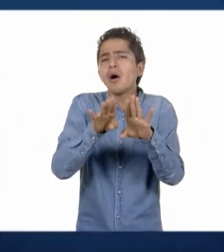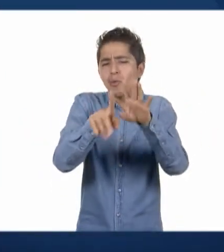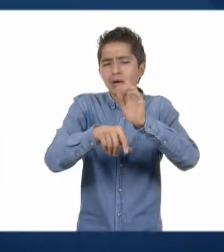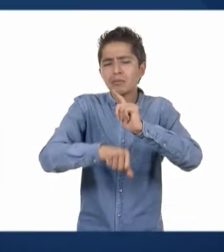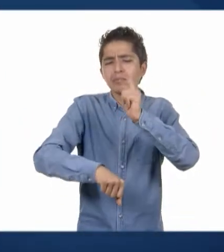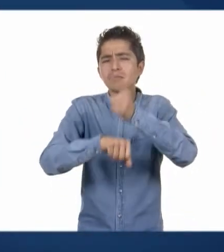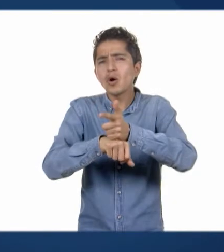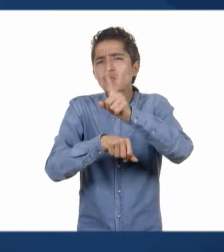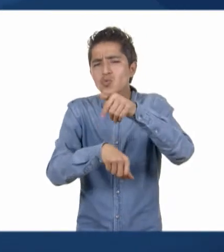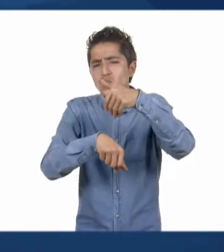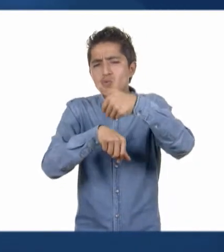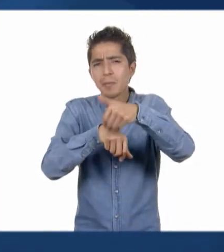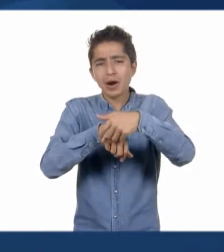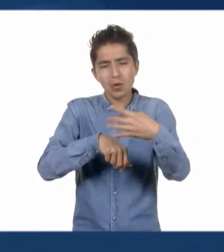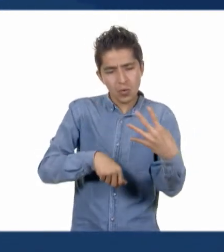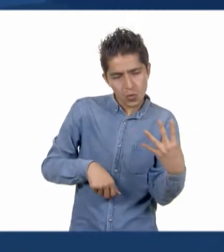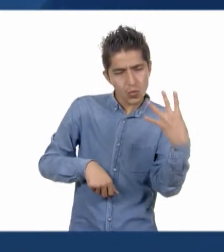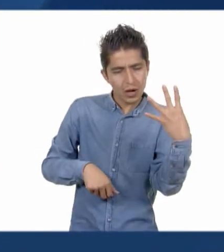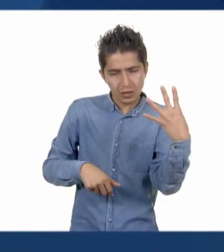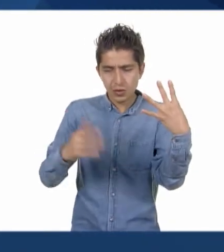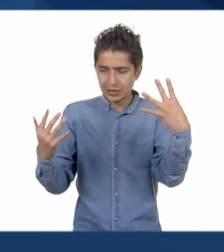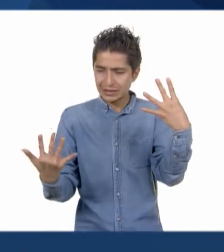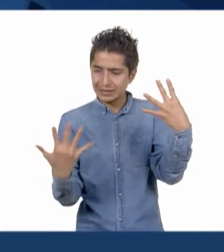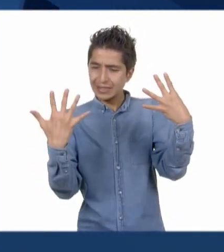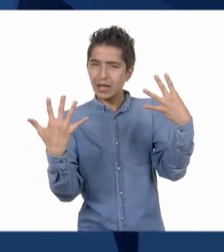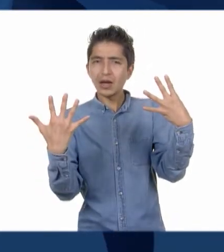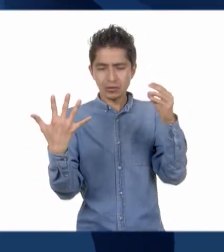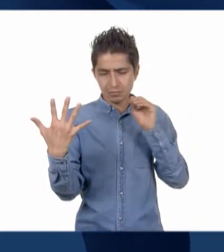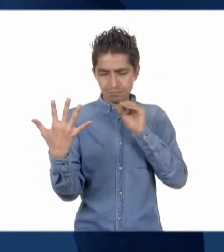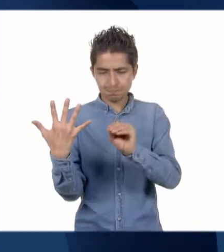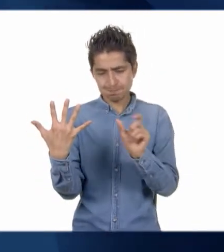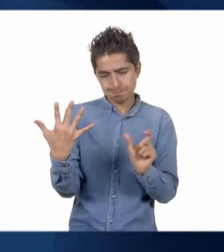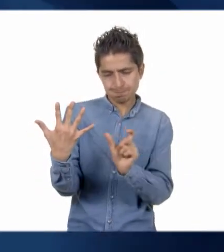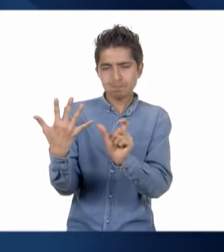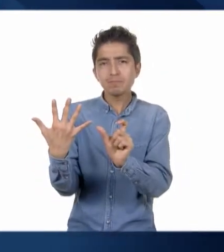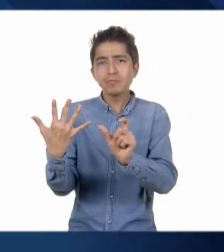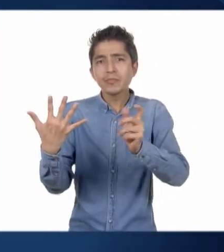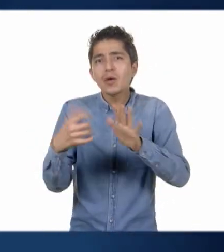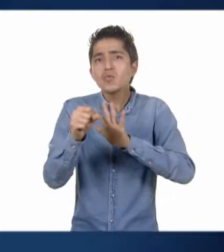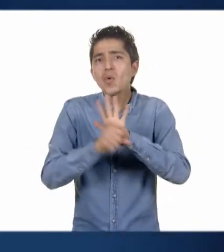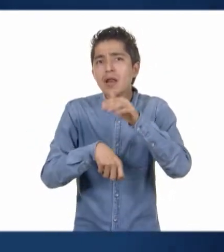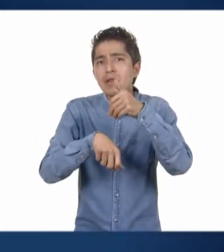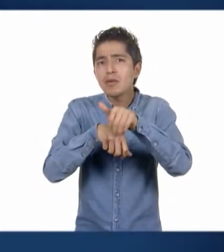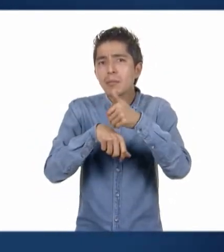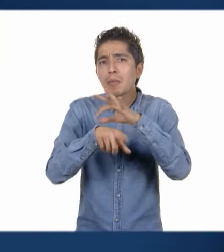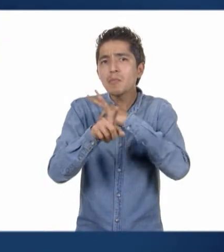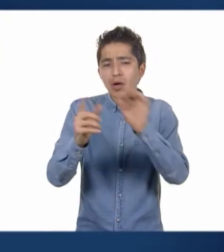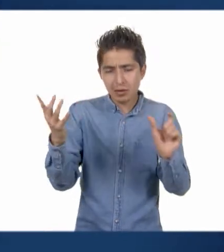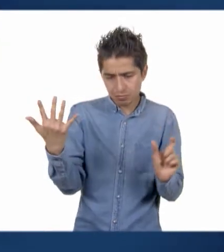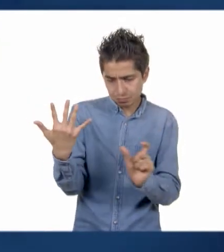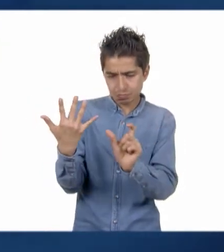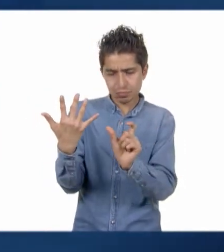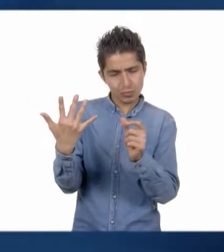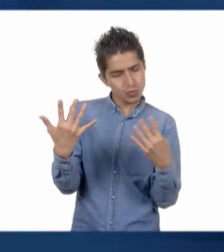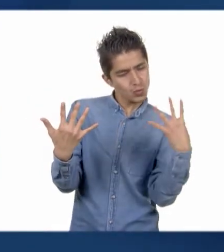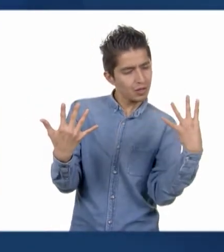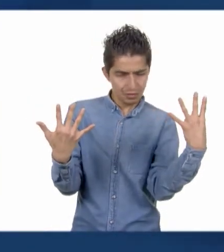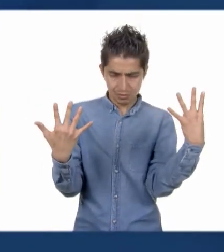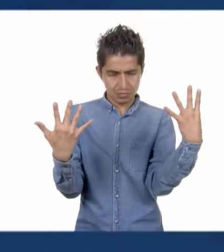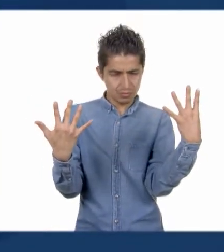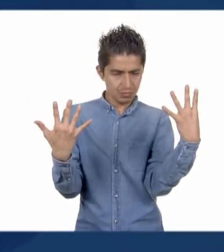un número entre el 4 y el 5? ¿Qué números podemos localizar entre el 4 y el